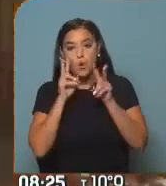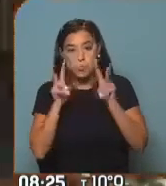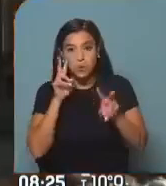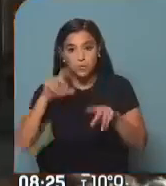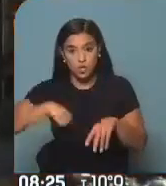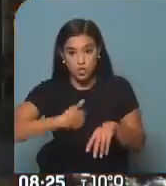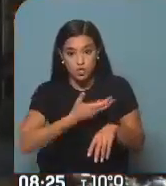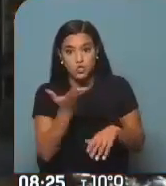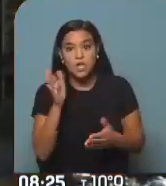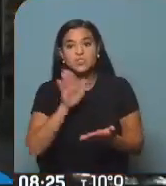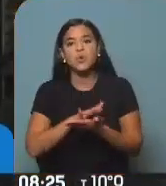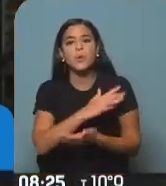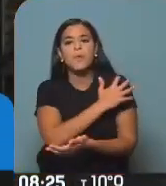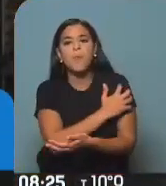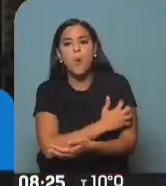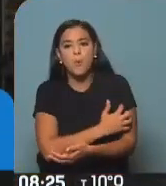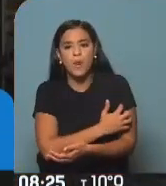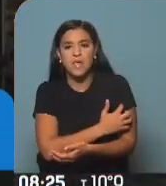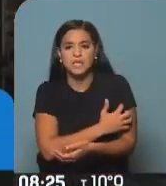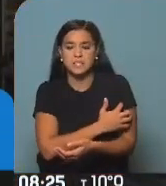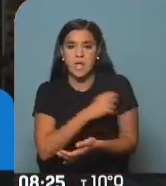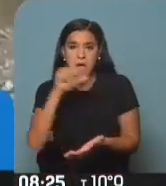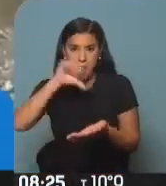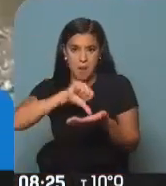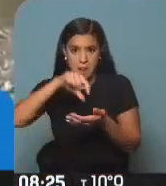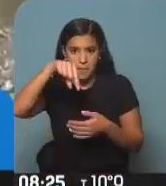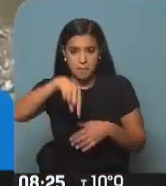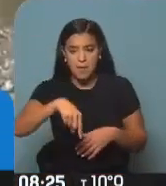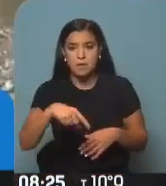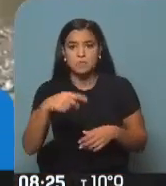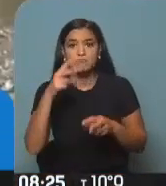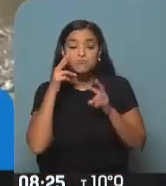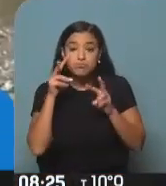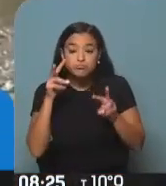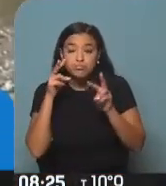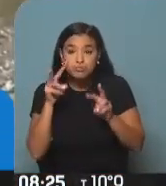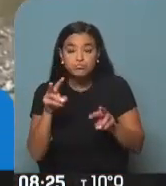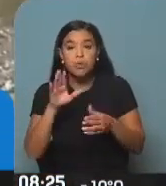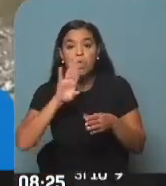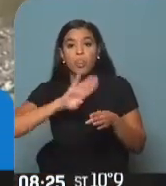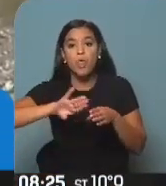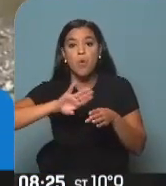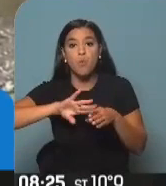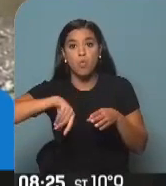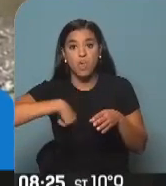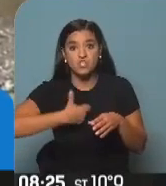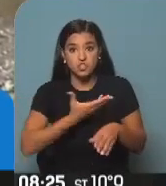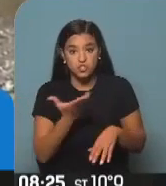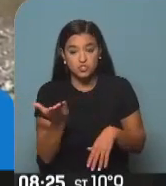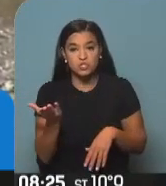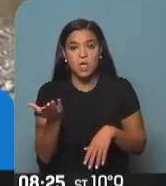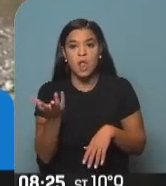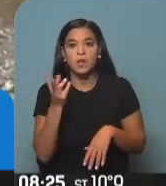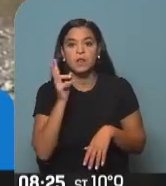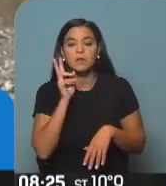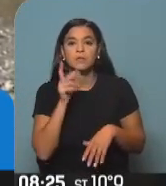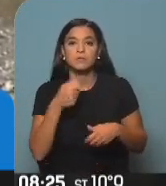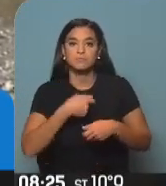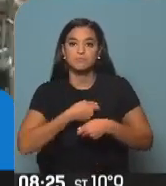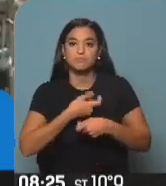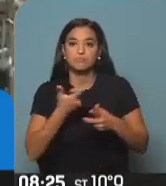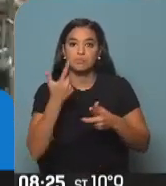social y tiene que ver con la pobreza en el país. Concretamente, este observatorio de la deuda social dio a conocer los últimos números de